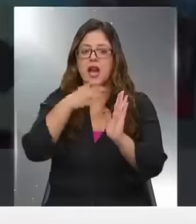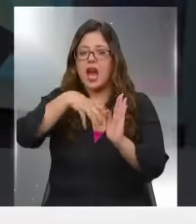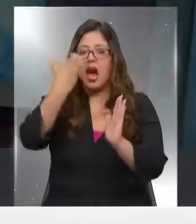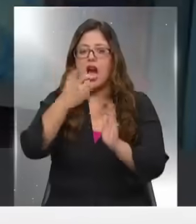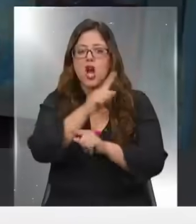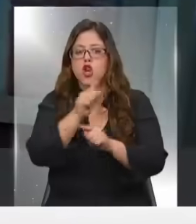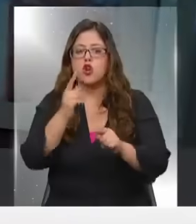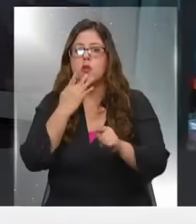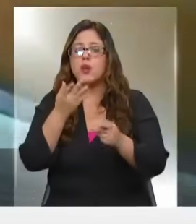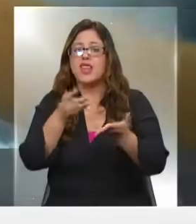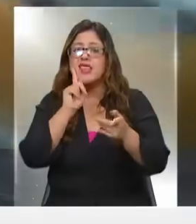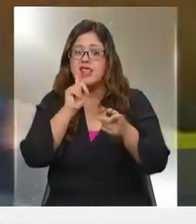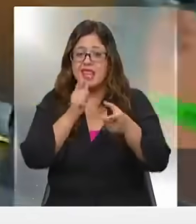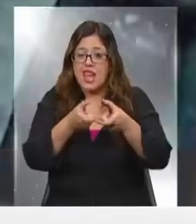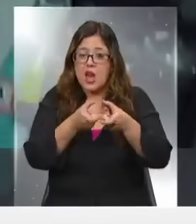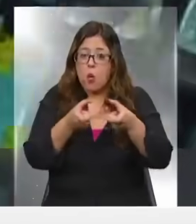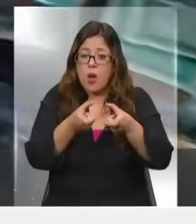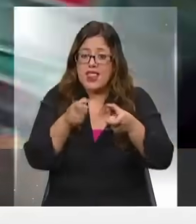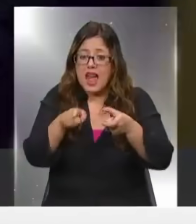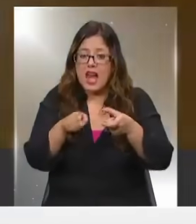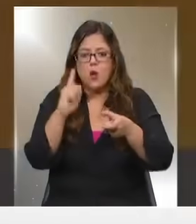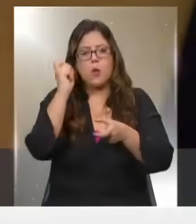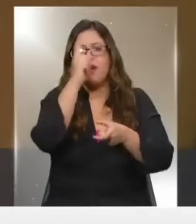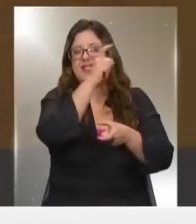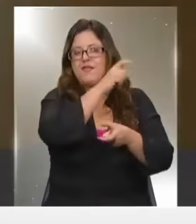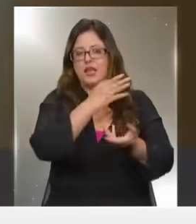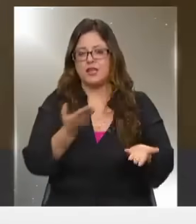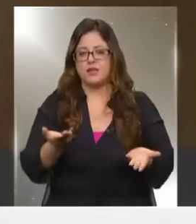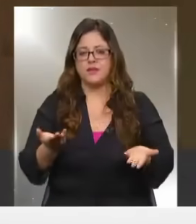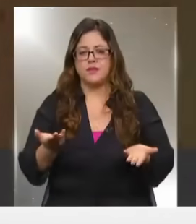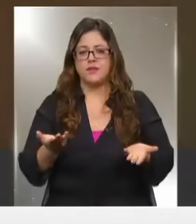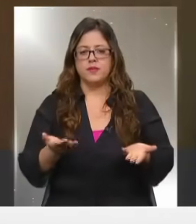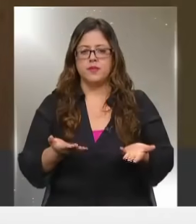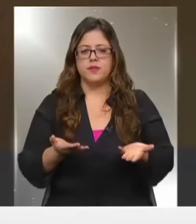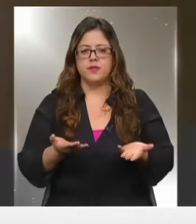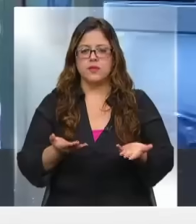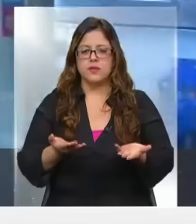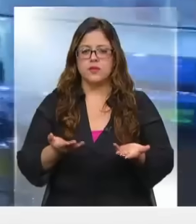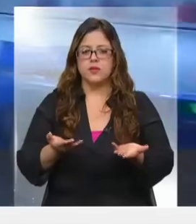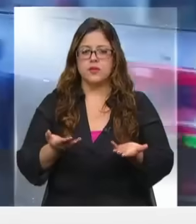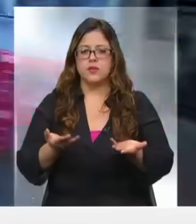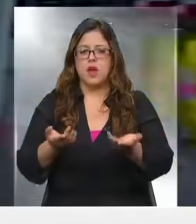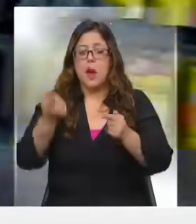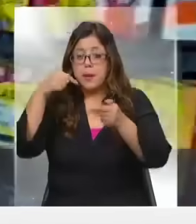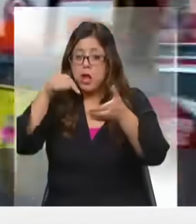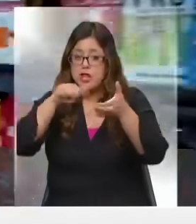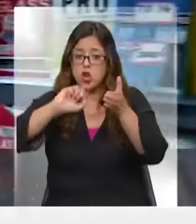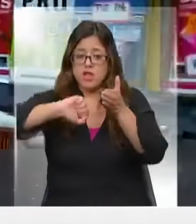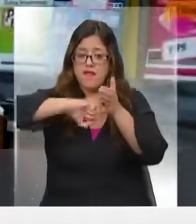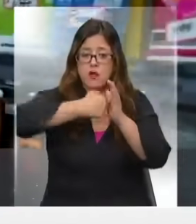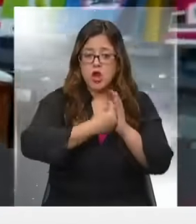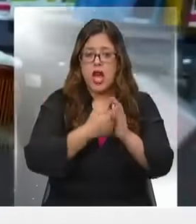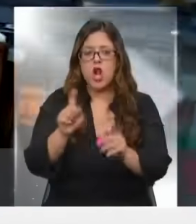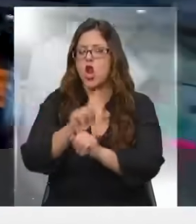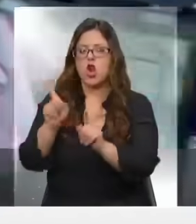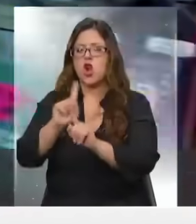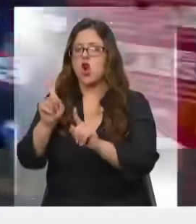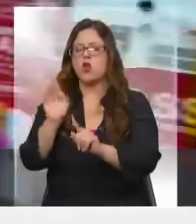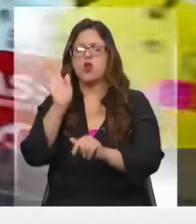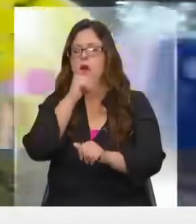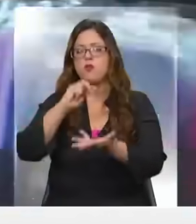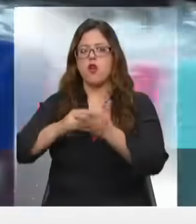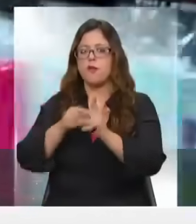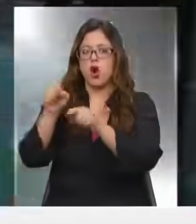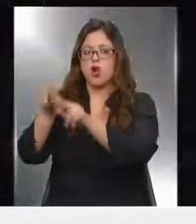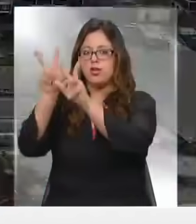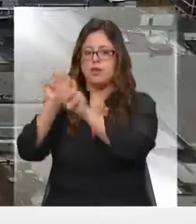Trabajamos reina porque, como tienen cuentas, es muy difícil. Ya, pero no se me va a bloquear, ¿eh? No, no, los dos están sin